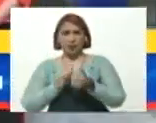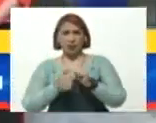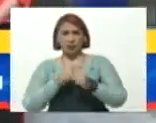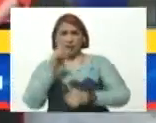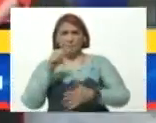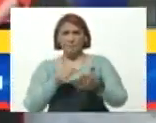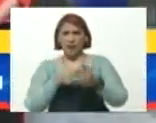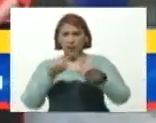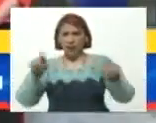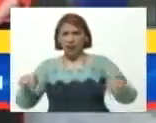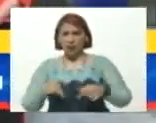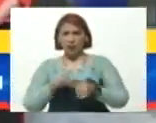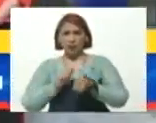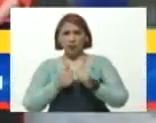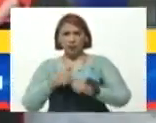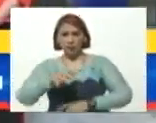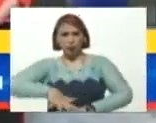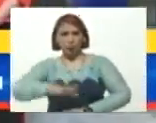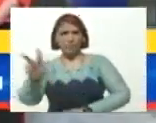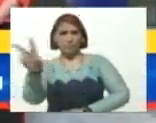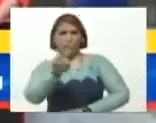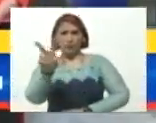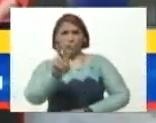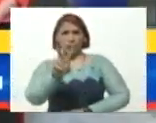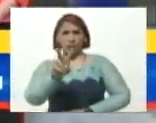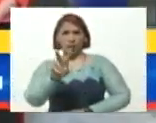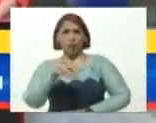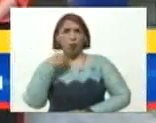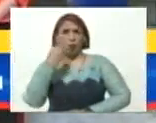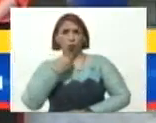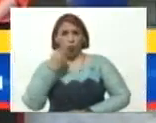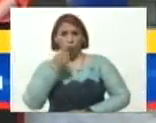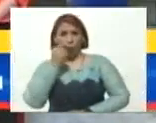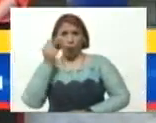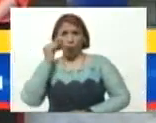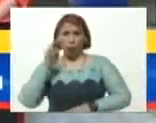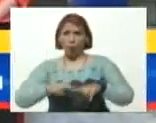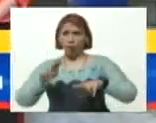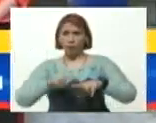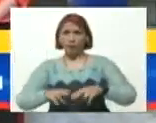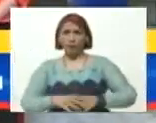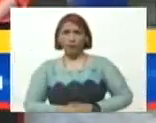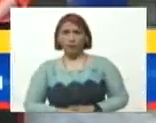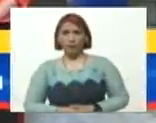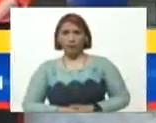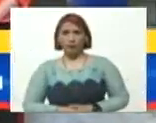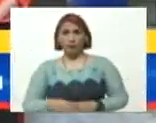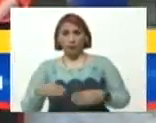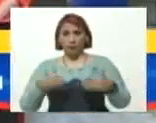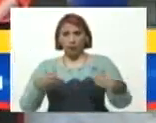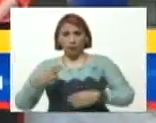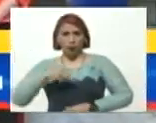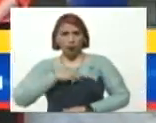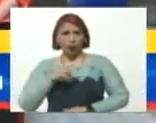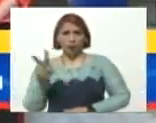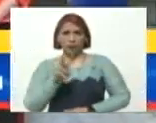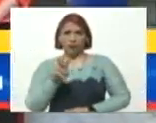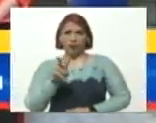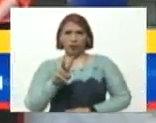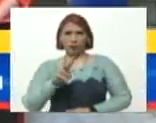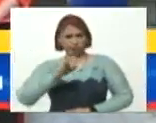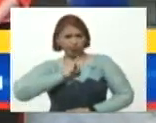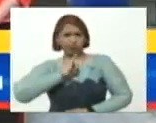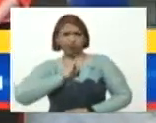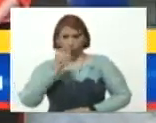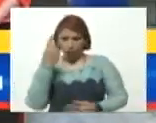mil canchas a lo largo y ancho del país para los muchachos, niñas y niñas, en un modelo nuestro venezolano, pues.